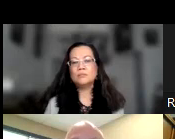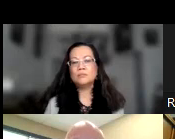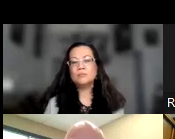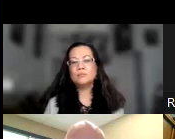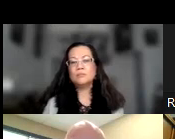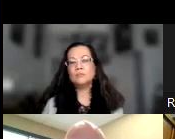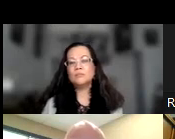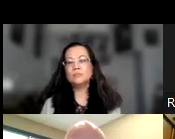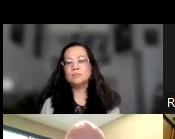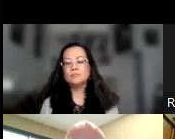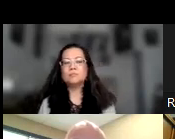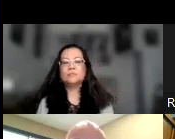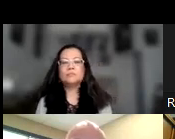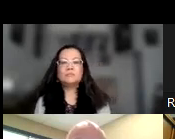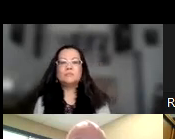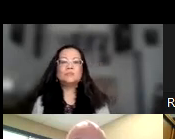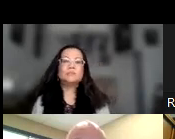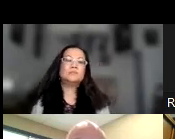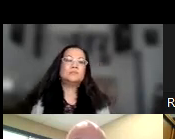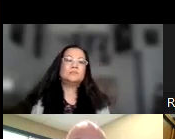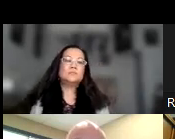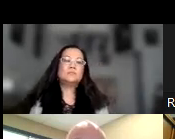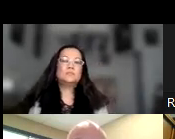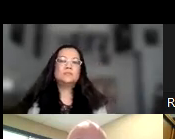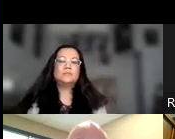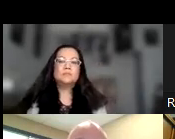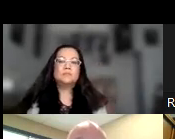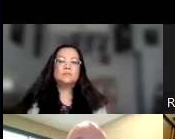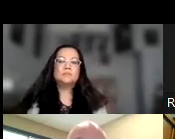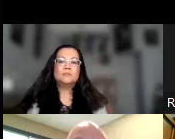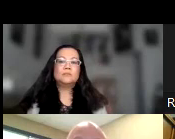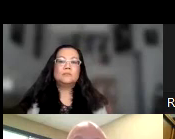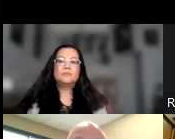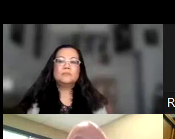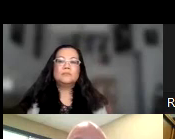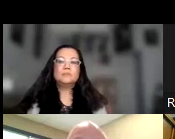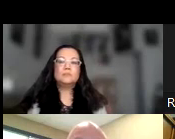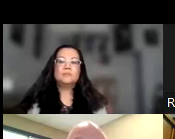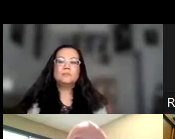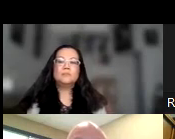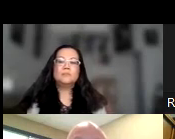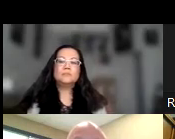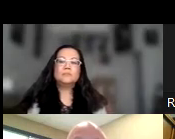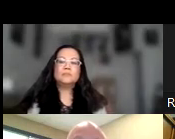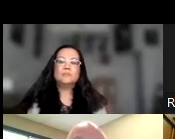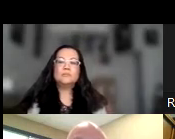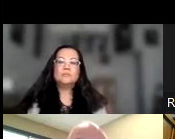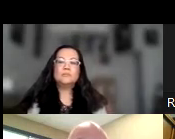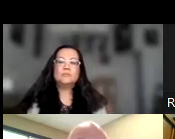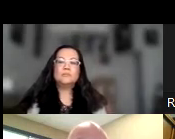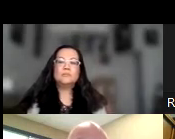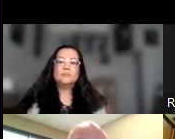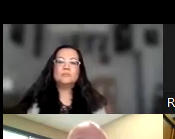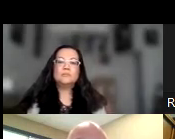todavía en los 10 de arriba se accede en el sistema el respiro, el cual es el servicio